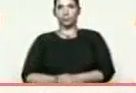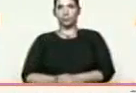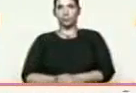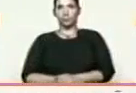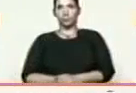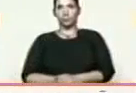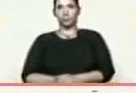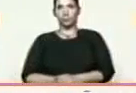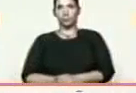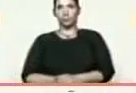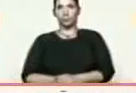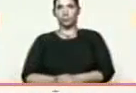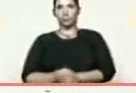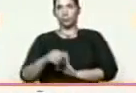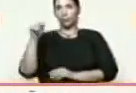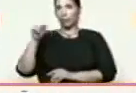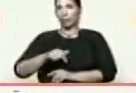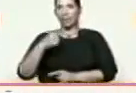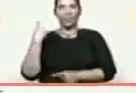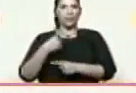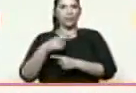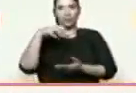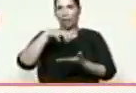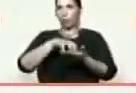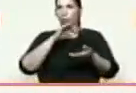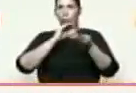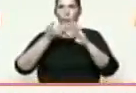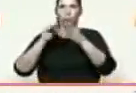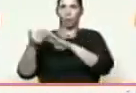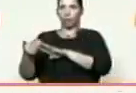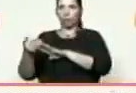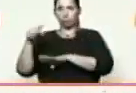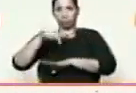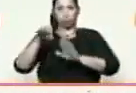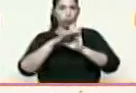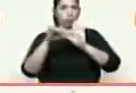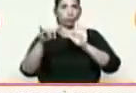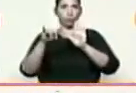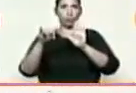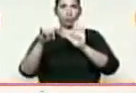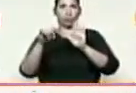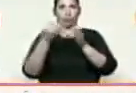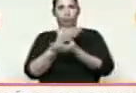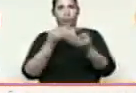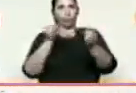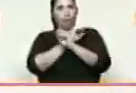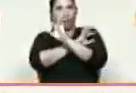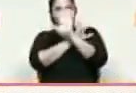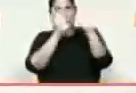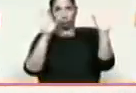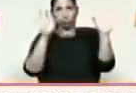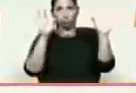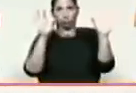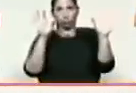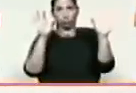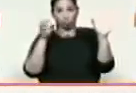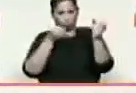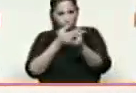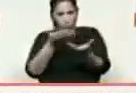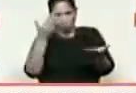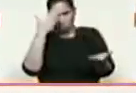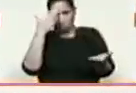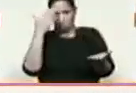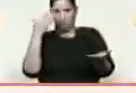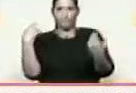Y aquí tiene que salir el Estado comunal de esta constituyente. Está perfectamente claro, ¿verdad? Estado